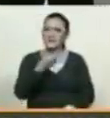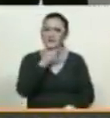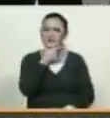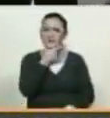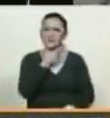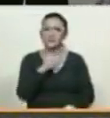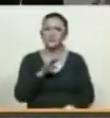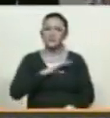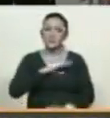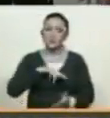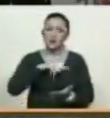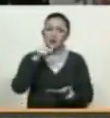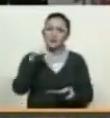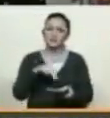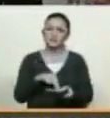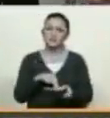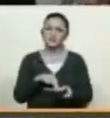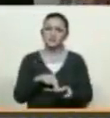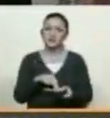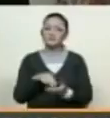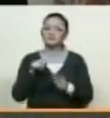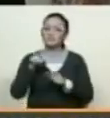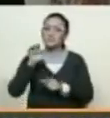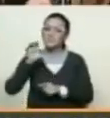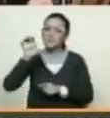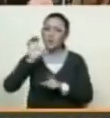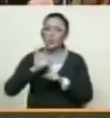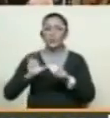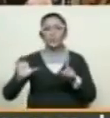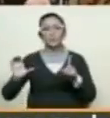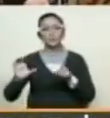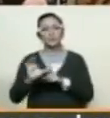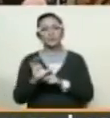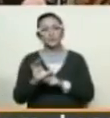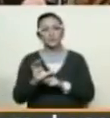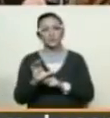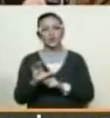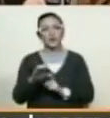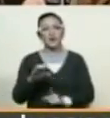monumento nacional y patrimonio cultural de Venezuela, y está aquí